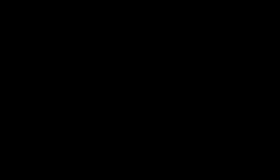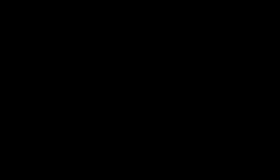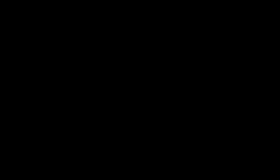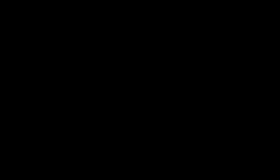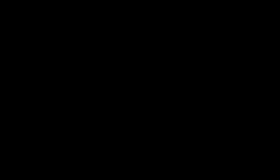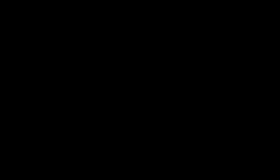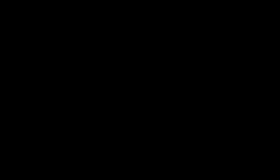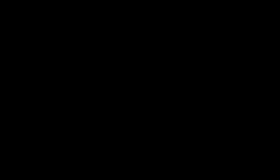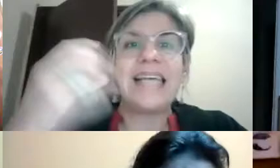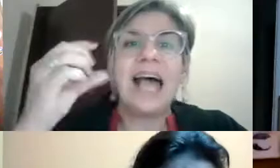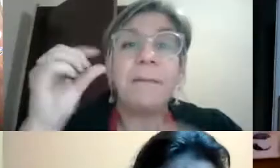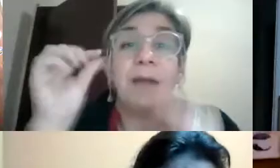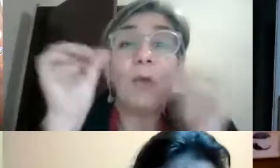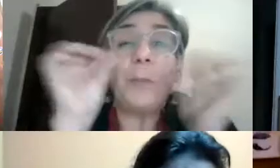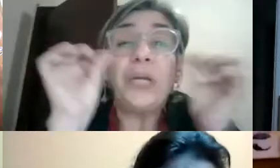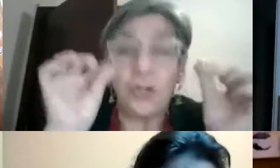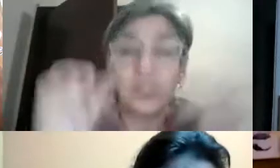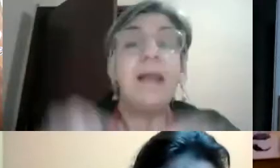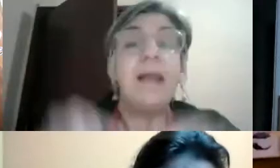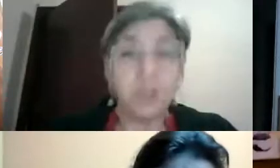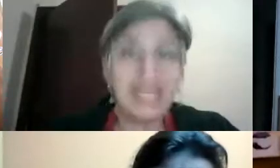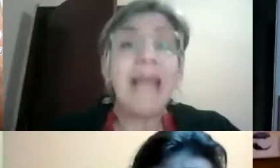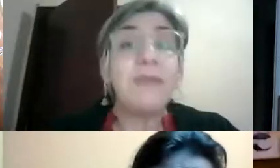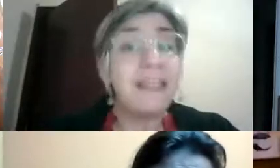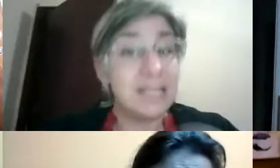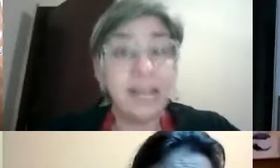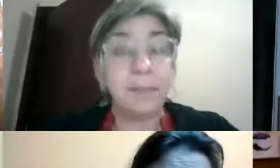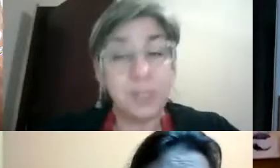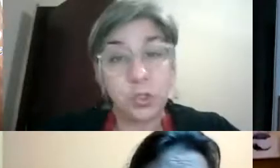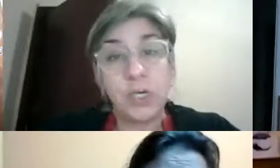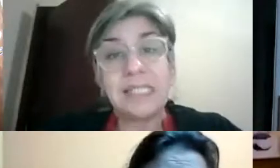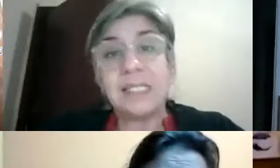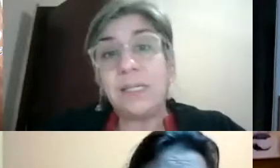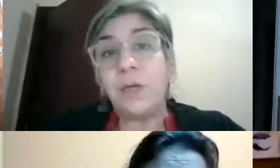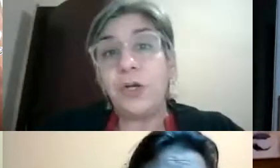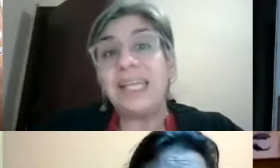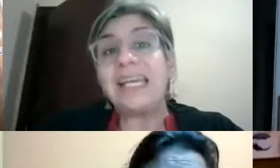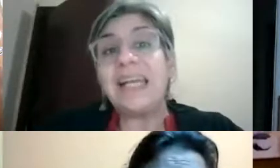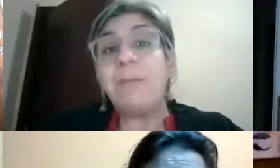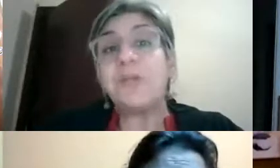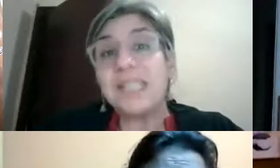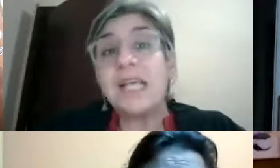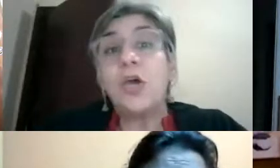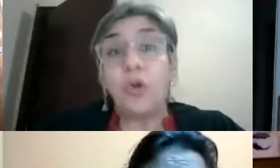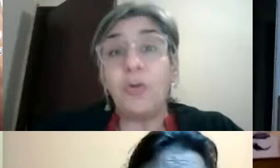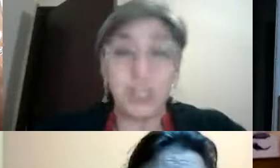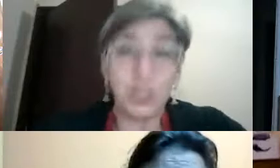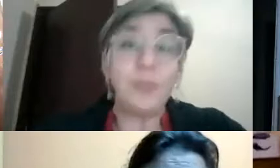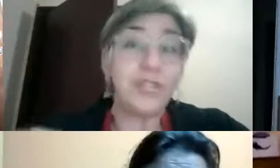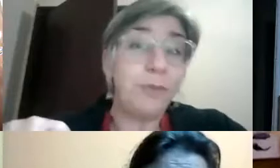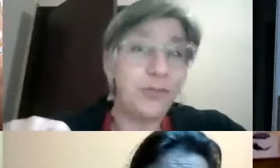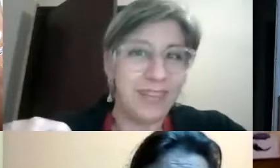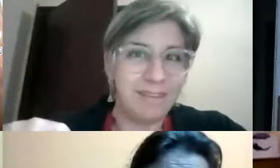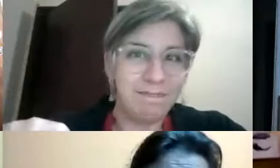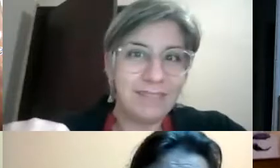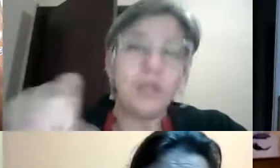es para que sea para unos poquitos. Pero sí, hay unas decenas de personas, y bueno, y en general personas como las que yo